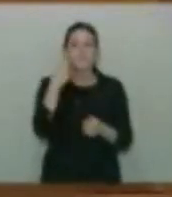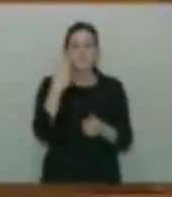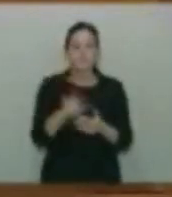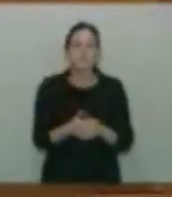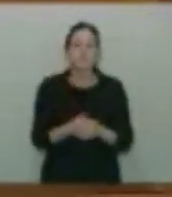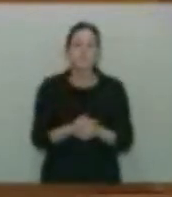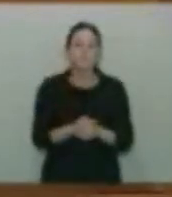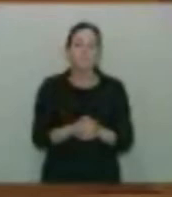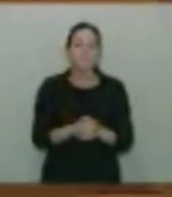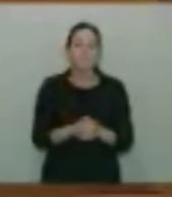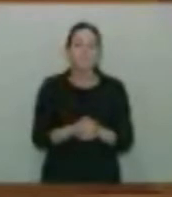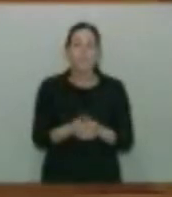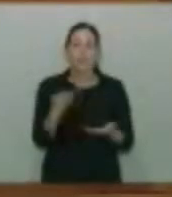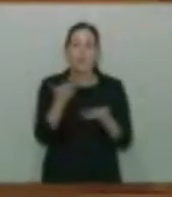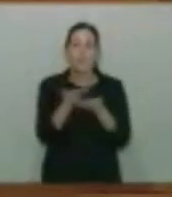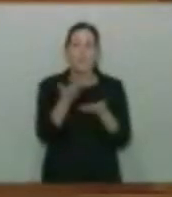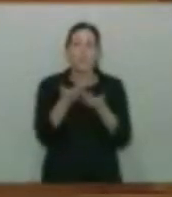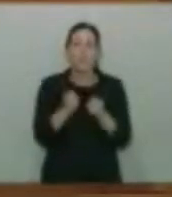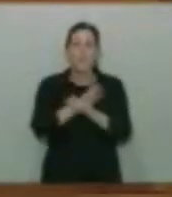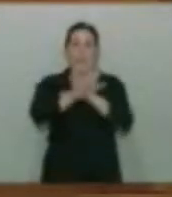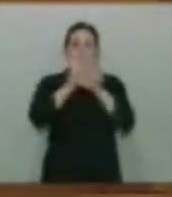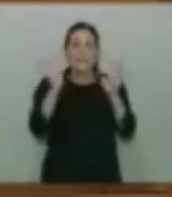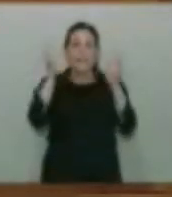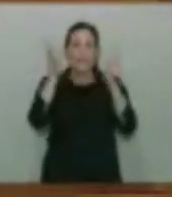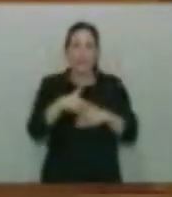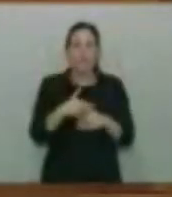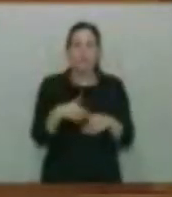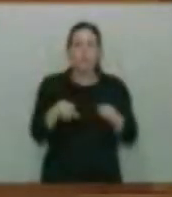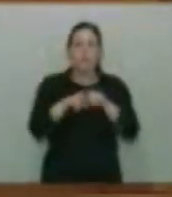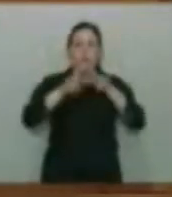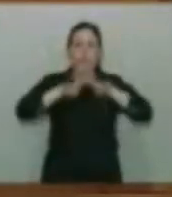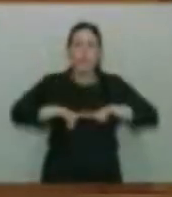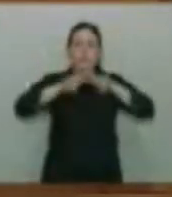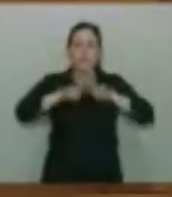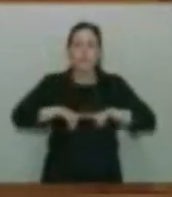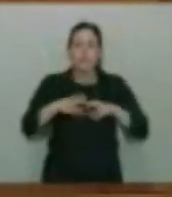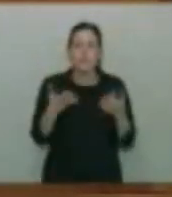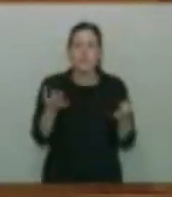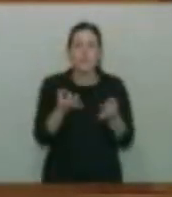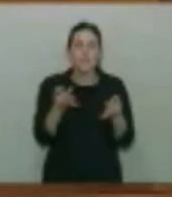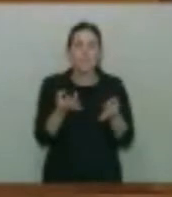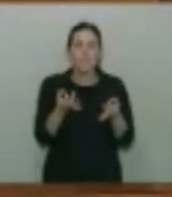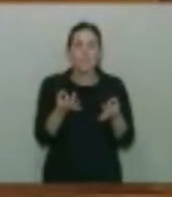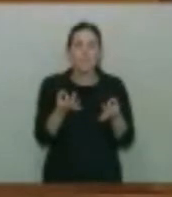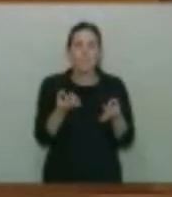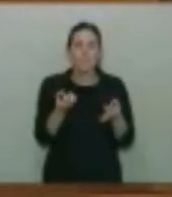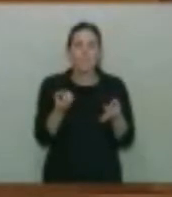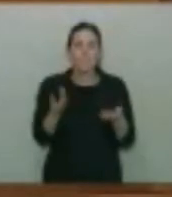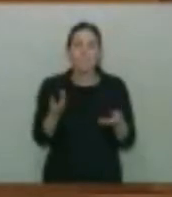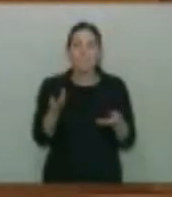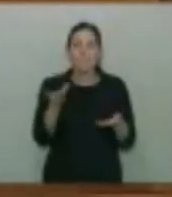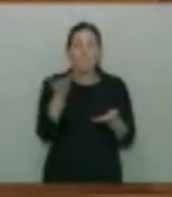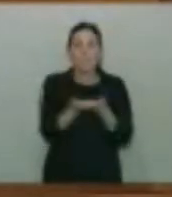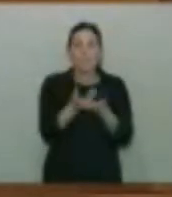Mire, ni una sola propuesta concreta. Esto es un análisis, es puramente un análisis lo que usted aporta aquí.